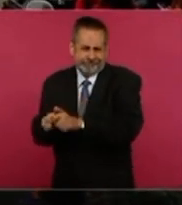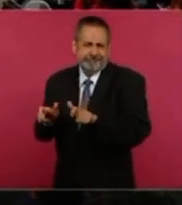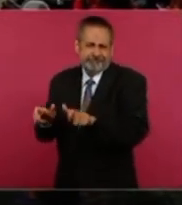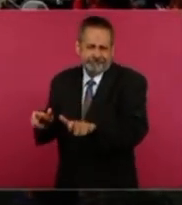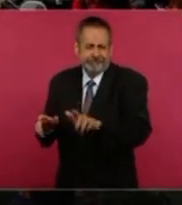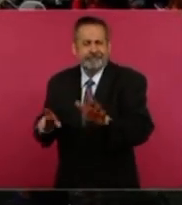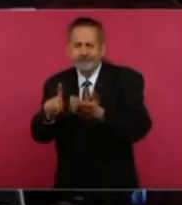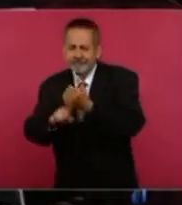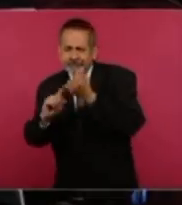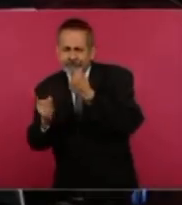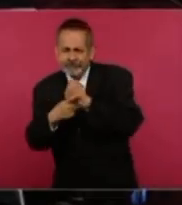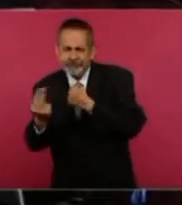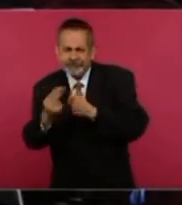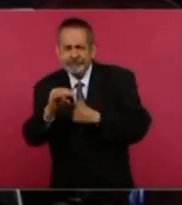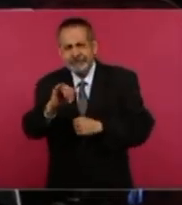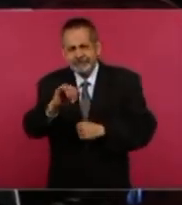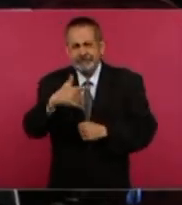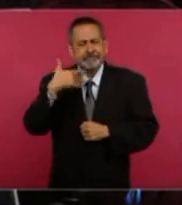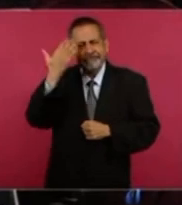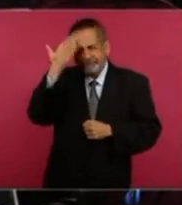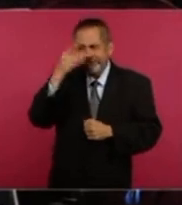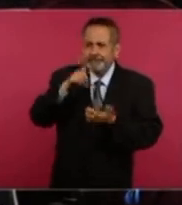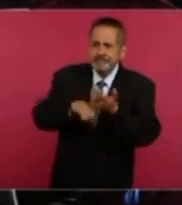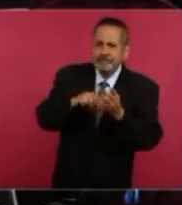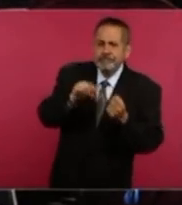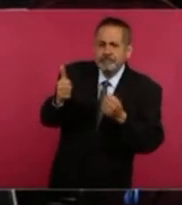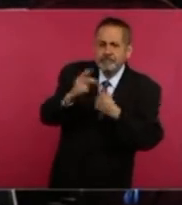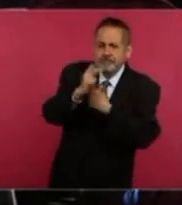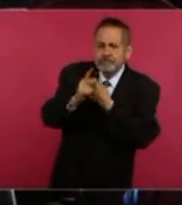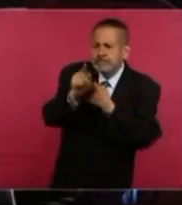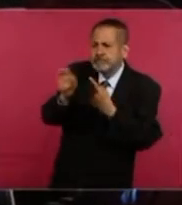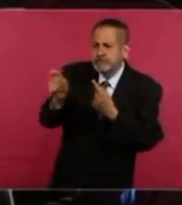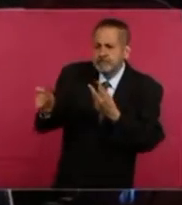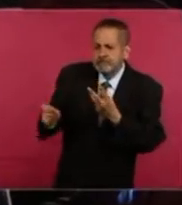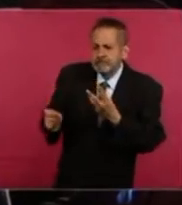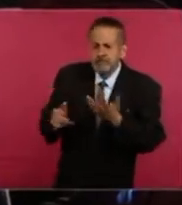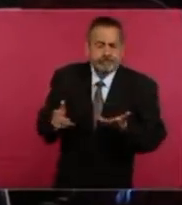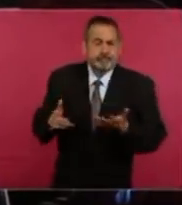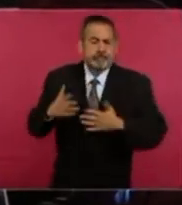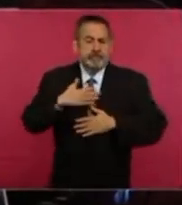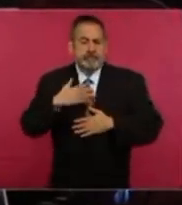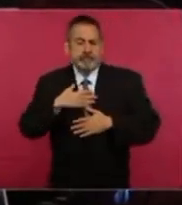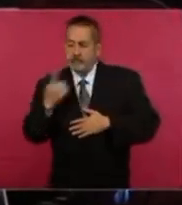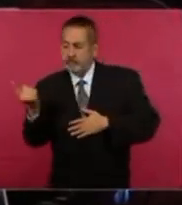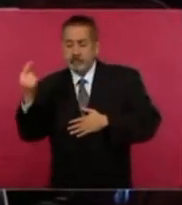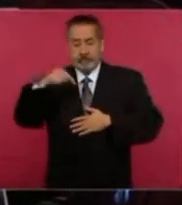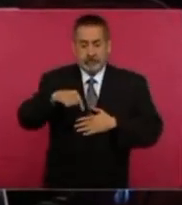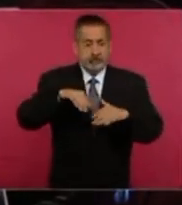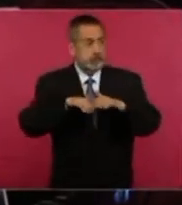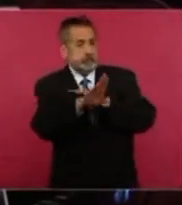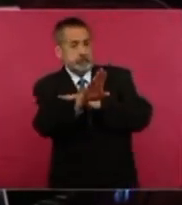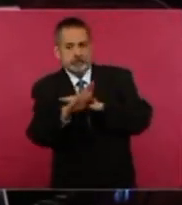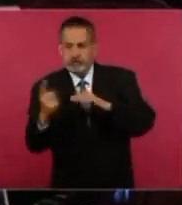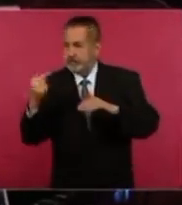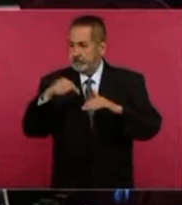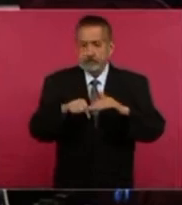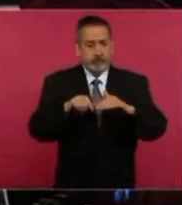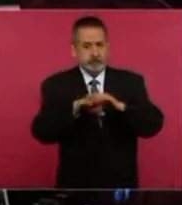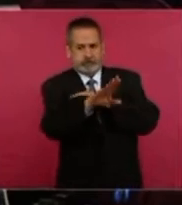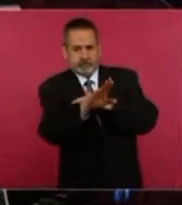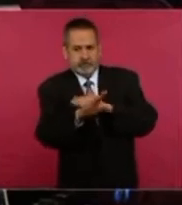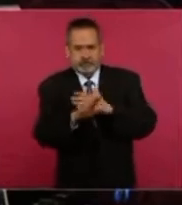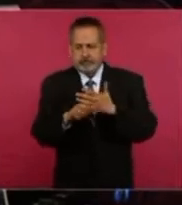pero también conocer qué están haciendo los demás países. Entendemos que somos geográficamente un país de paso y eso nos tiene en